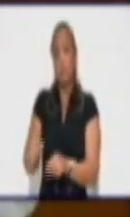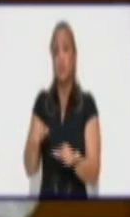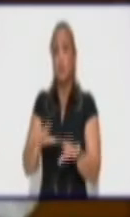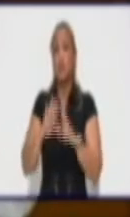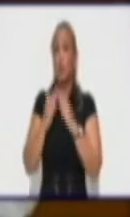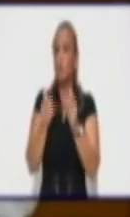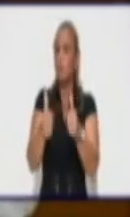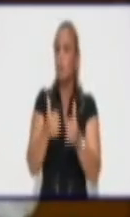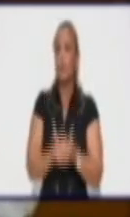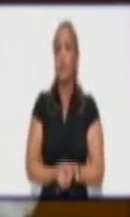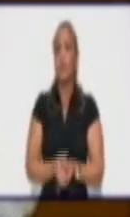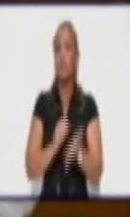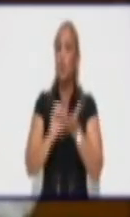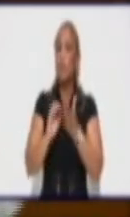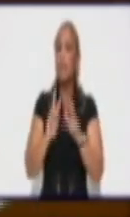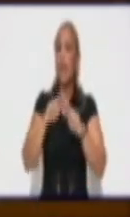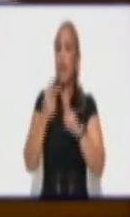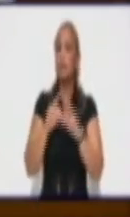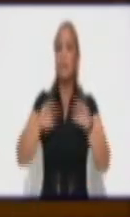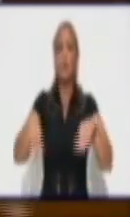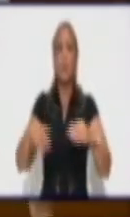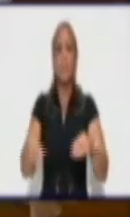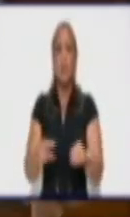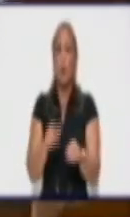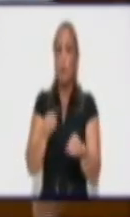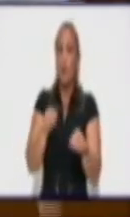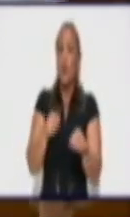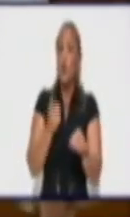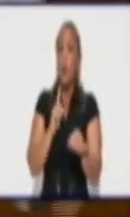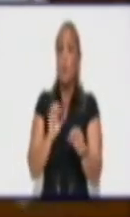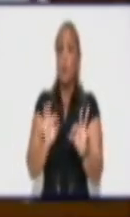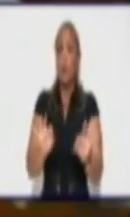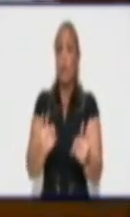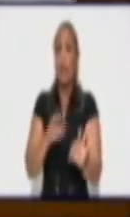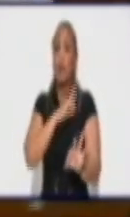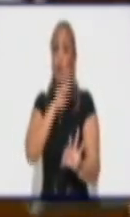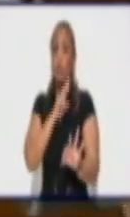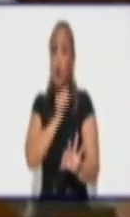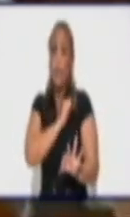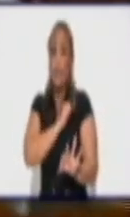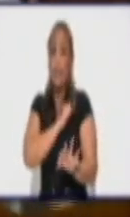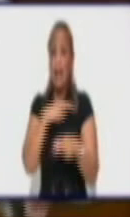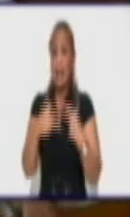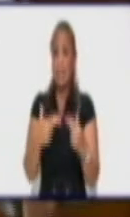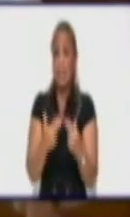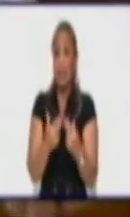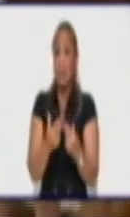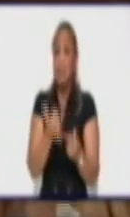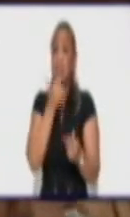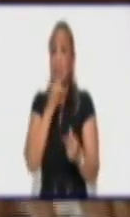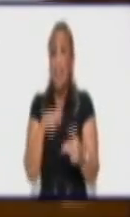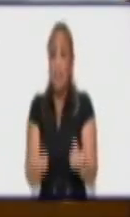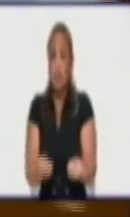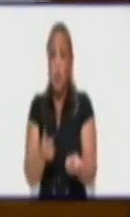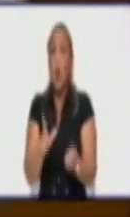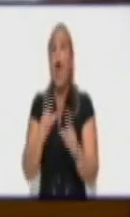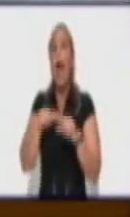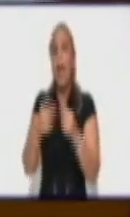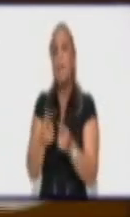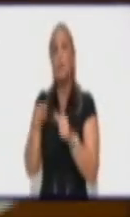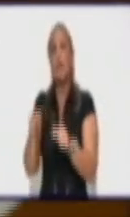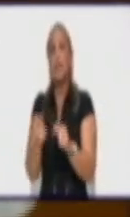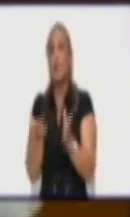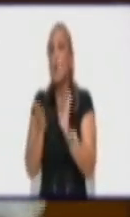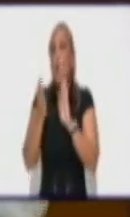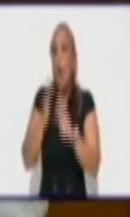una situación puntual no es porque en su descenso a la revolución quiera hacer daño como ha dicho el presidente es porque justamente hay un suficiencia que